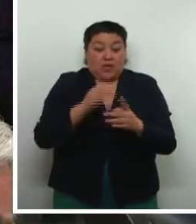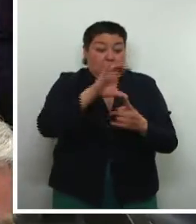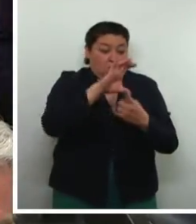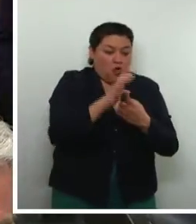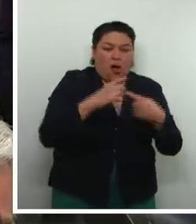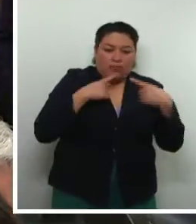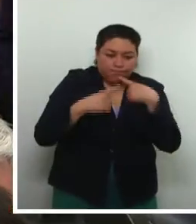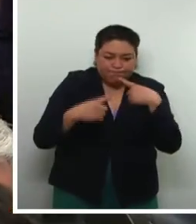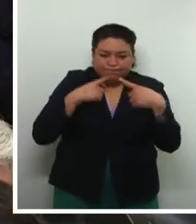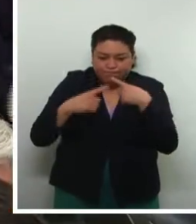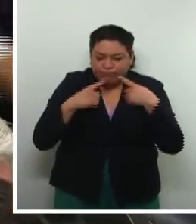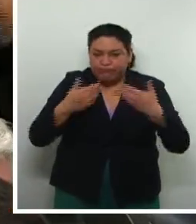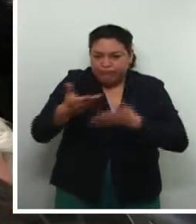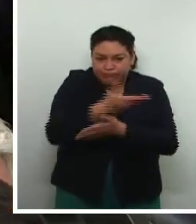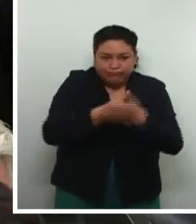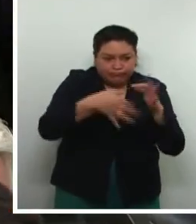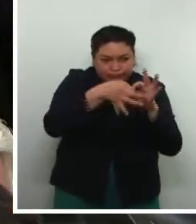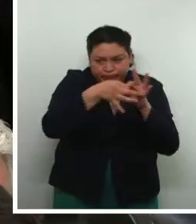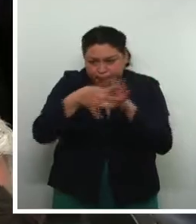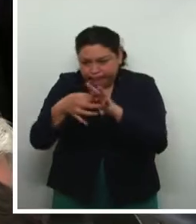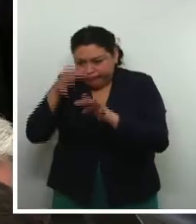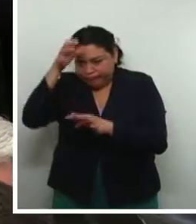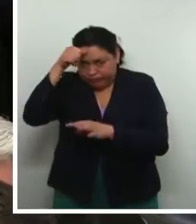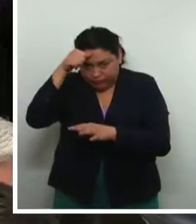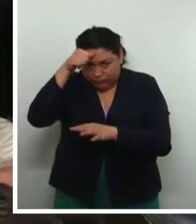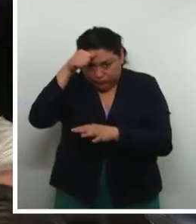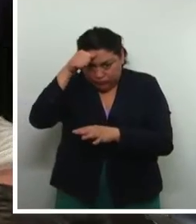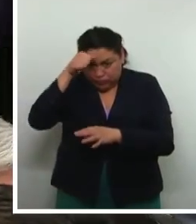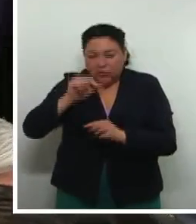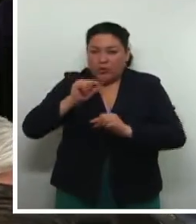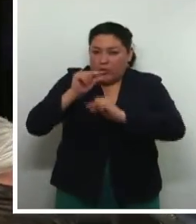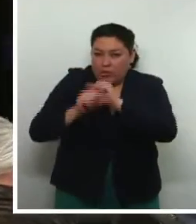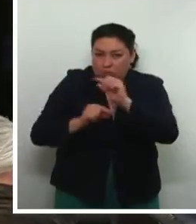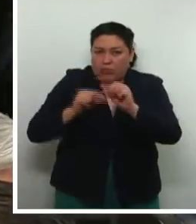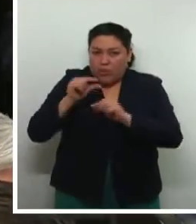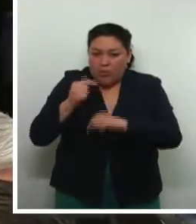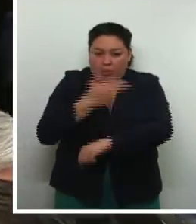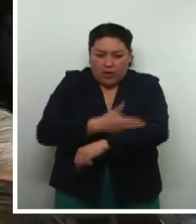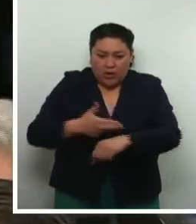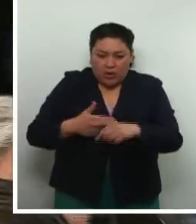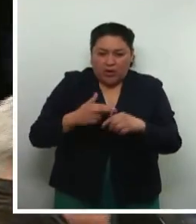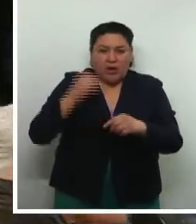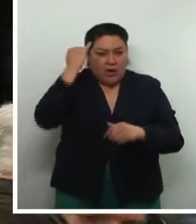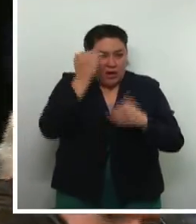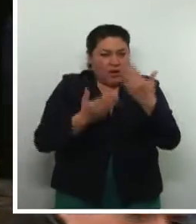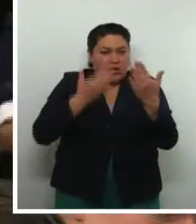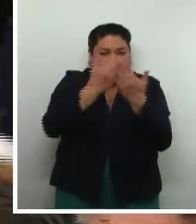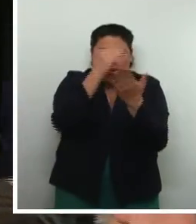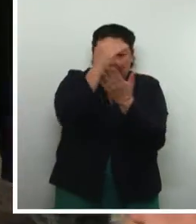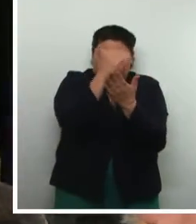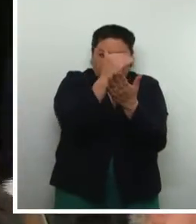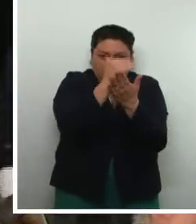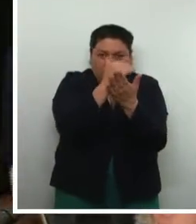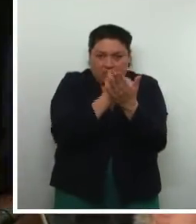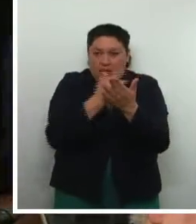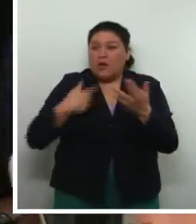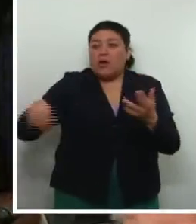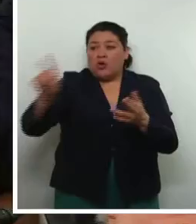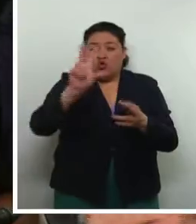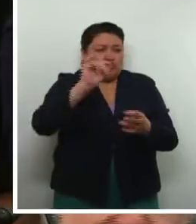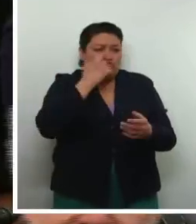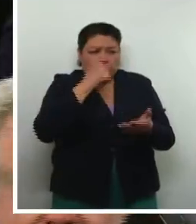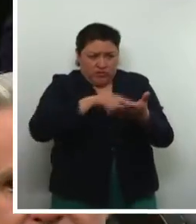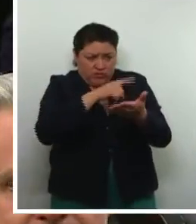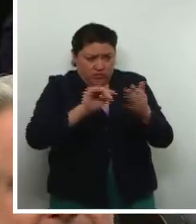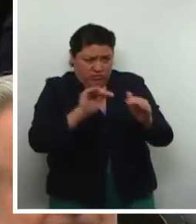para tratar de armonizar esas reservas e intentar que se disminuyera su número a partir del retiro voluntario y